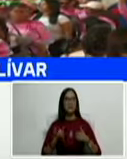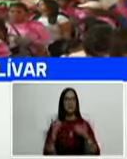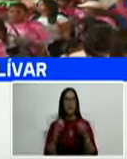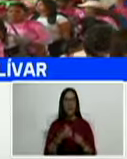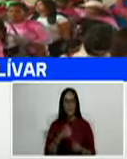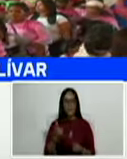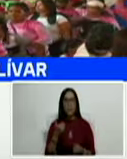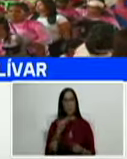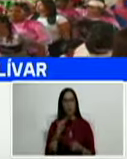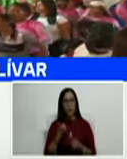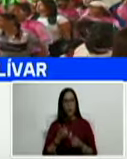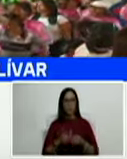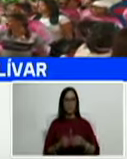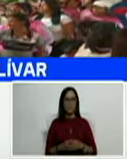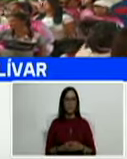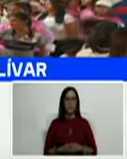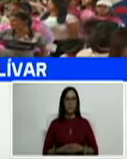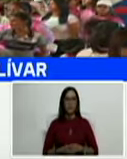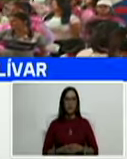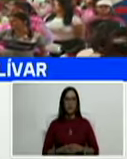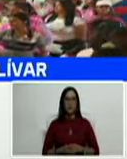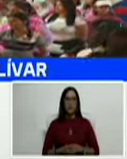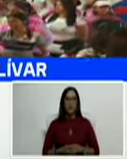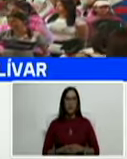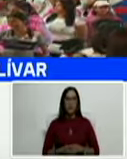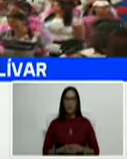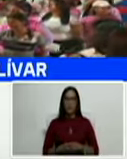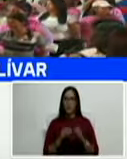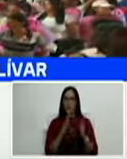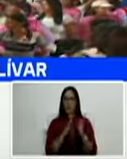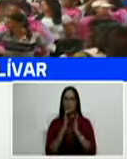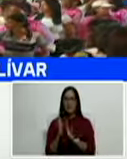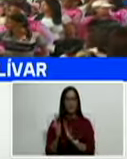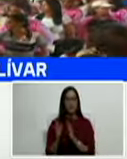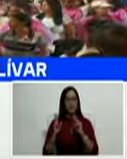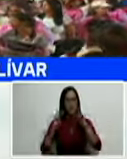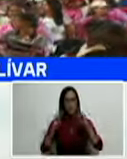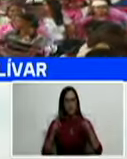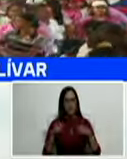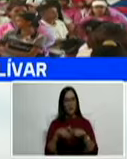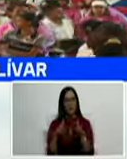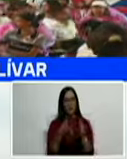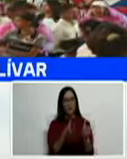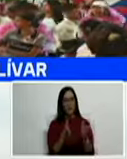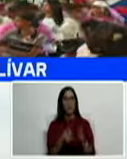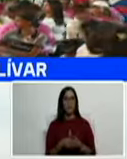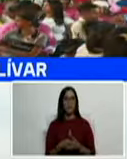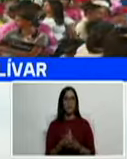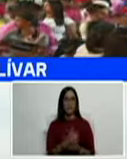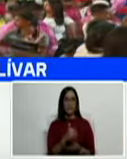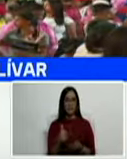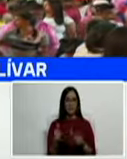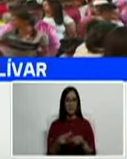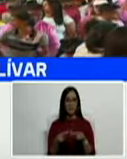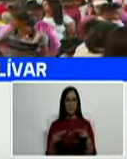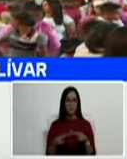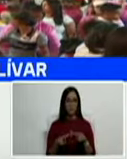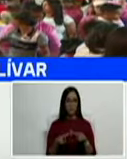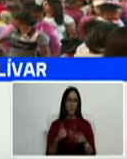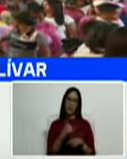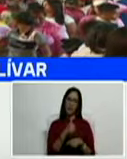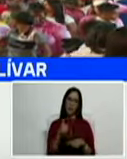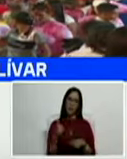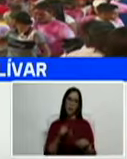mejor. Y con la organización explorar los caminos en el territorio, en cada sector, en